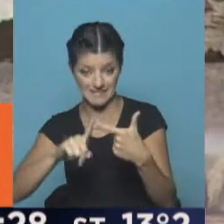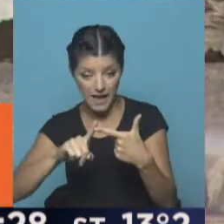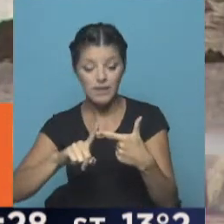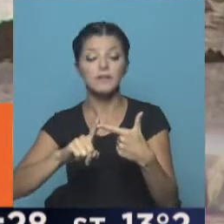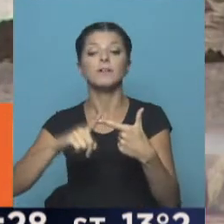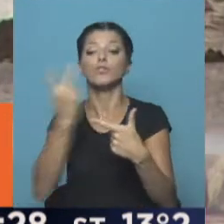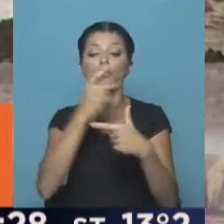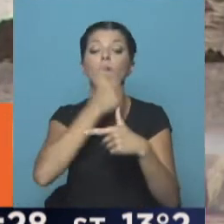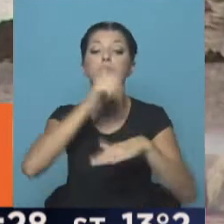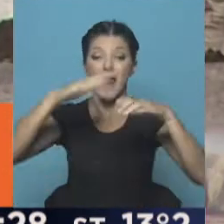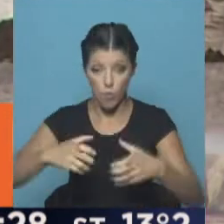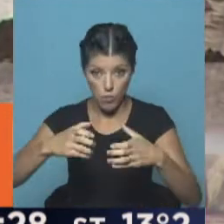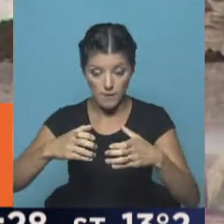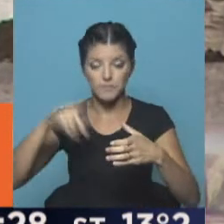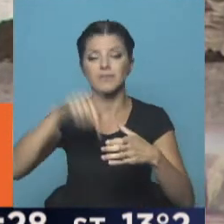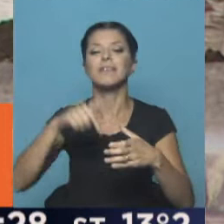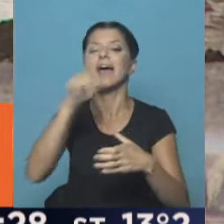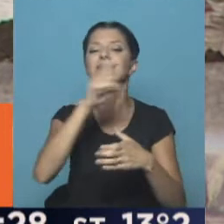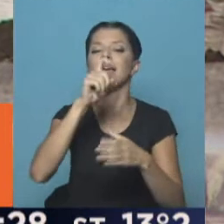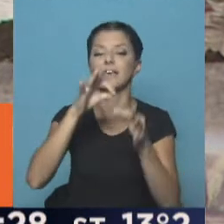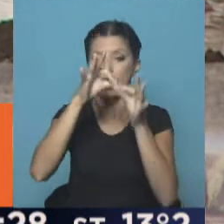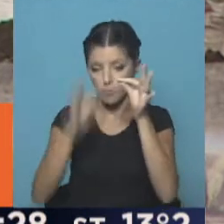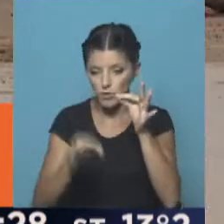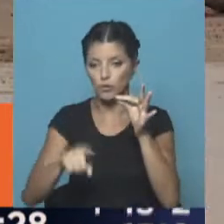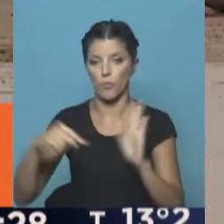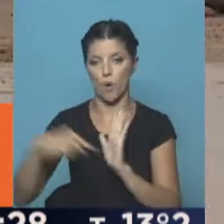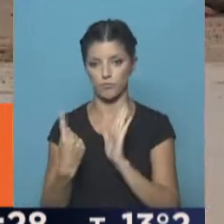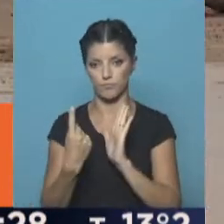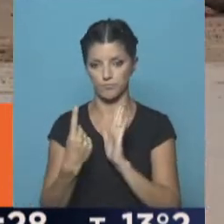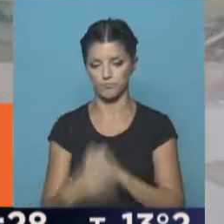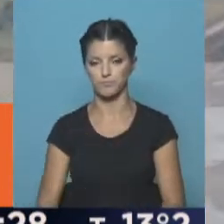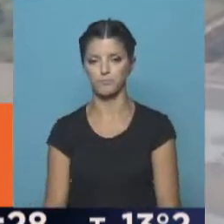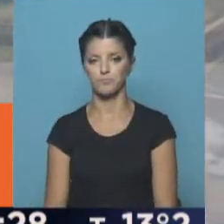100 kilómetros al norte del límite de la provincia de Buenos Aires.